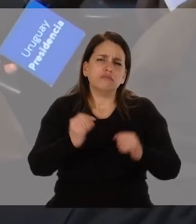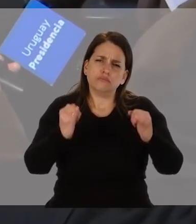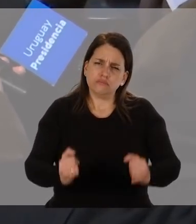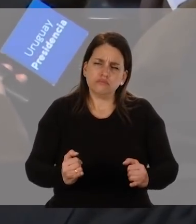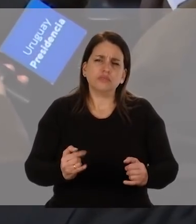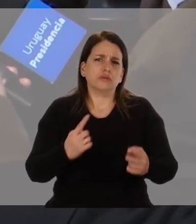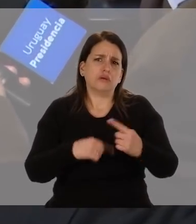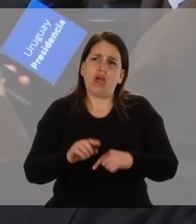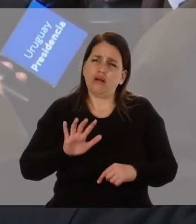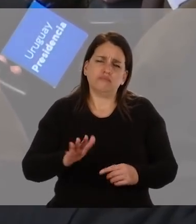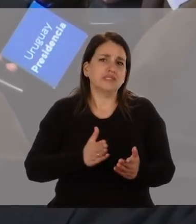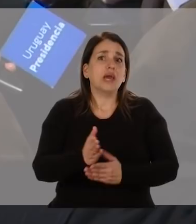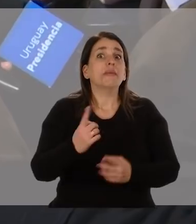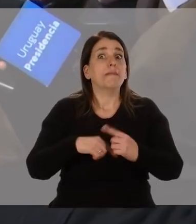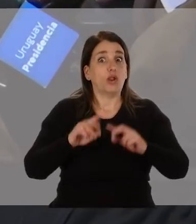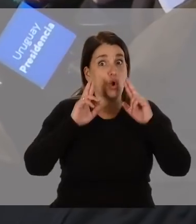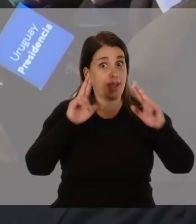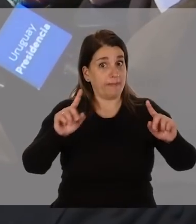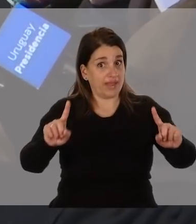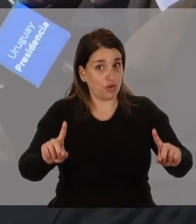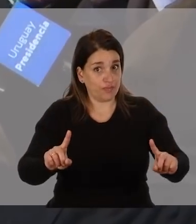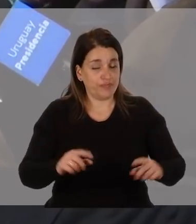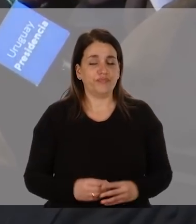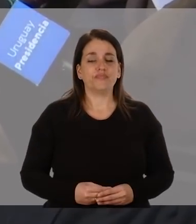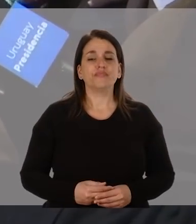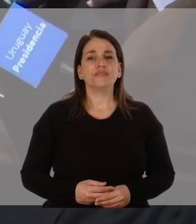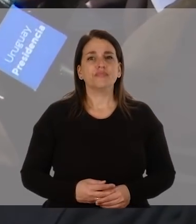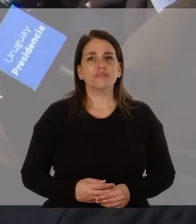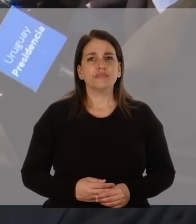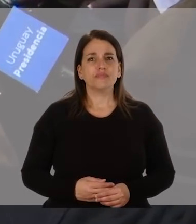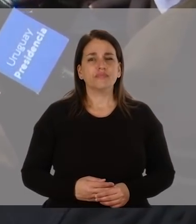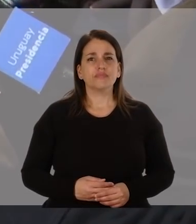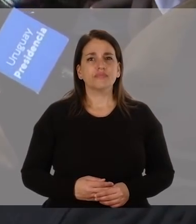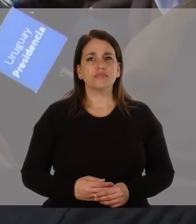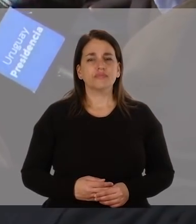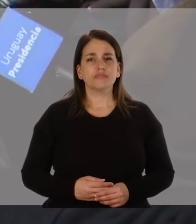contra siempre existe, con respeto, pero siempre existe. Hubo una molestia ahí también.